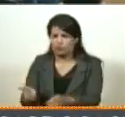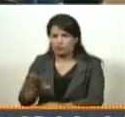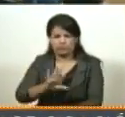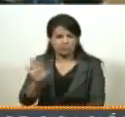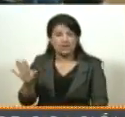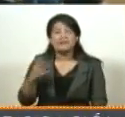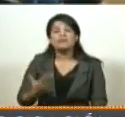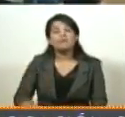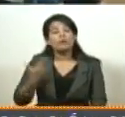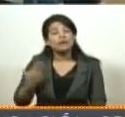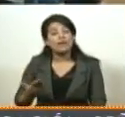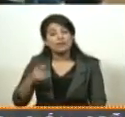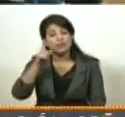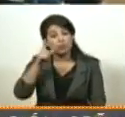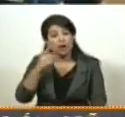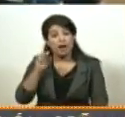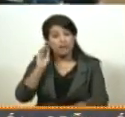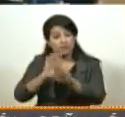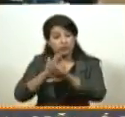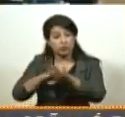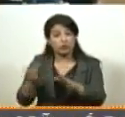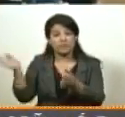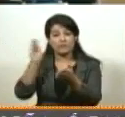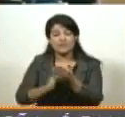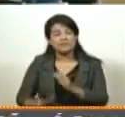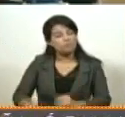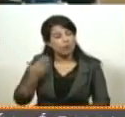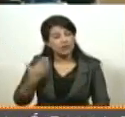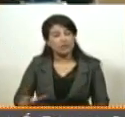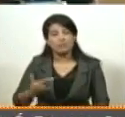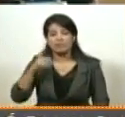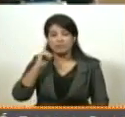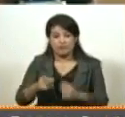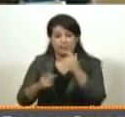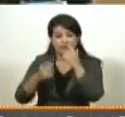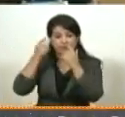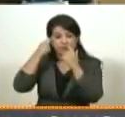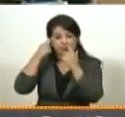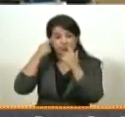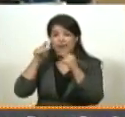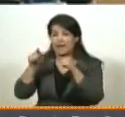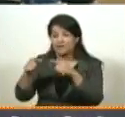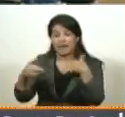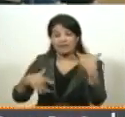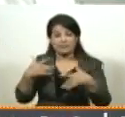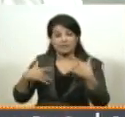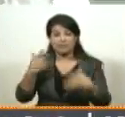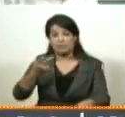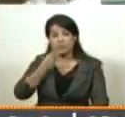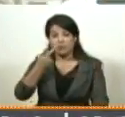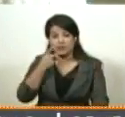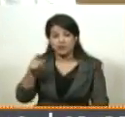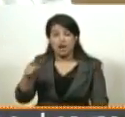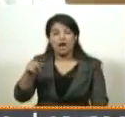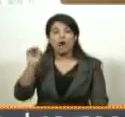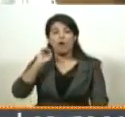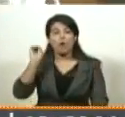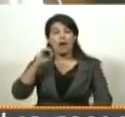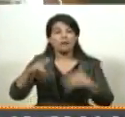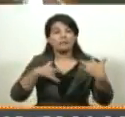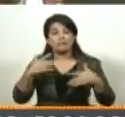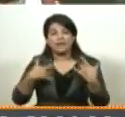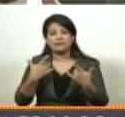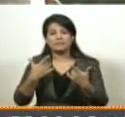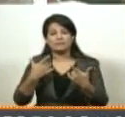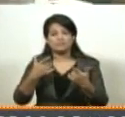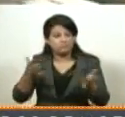Lo importante aquí, repito de nuevo, lo importante aquí es que de esa actividad política, de esa actividad para